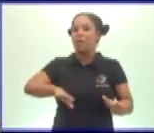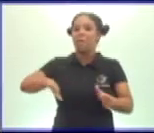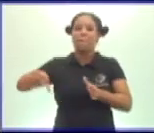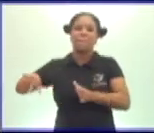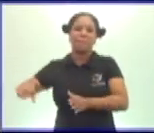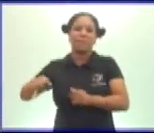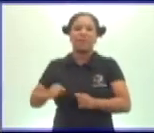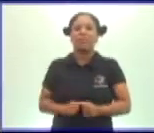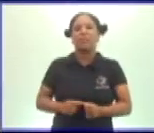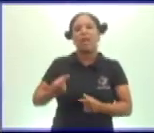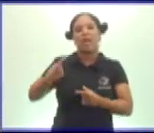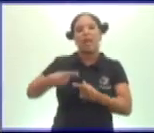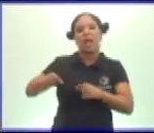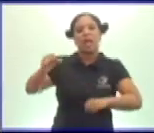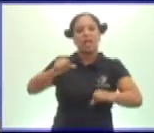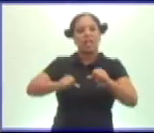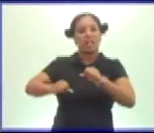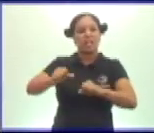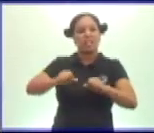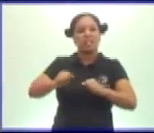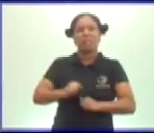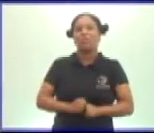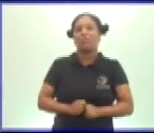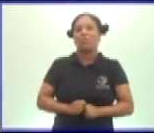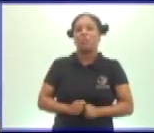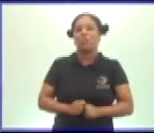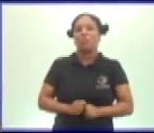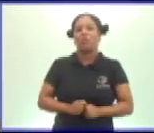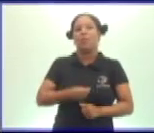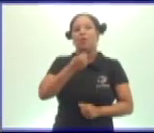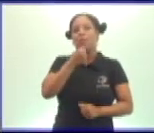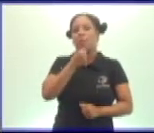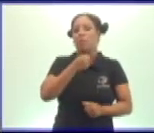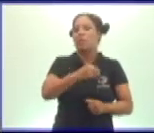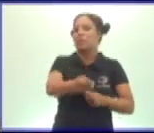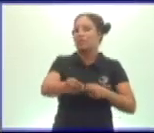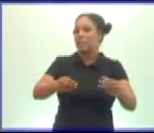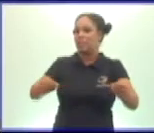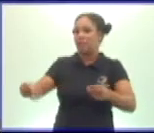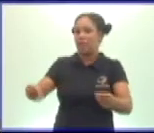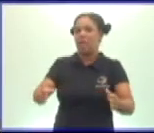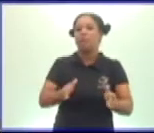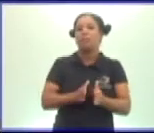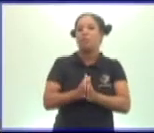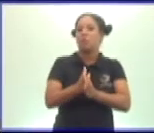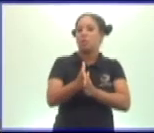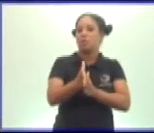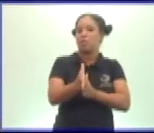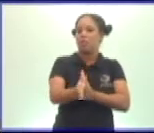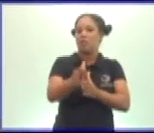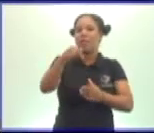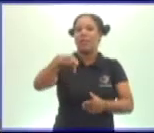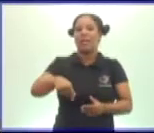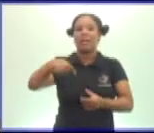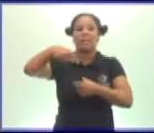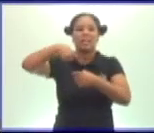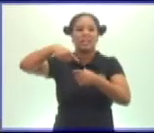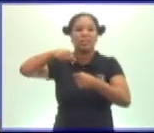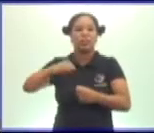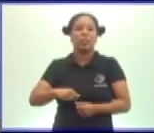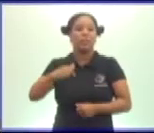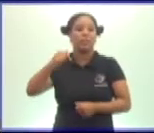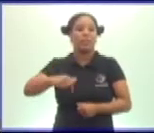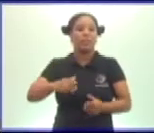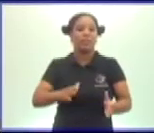seno de la disolución, para poder distribuirse uniformemente en el disolvente, que en este caso sería la